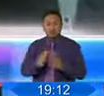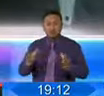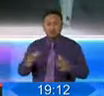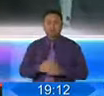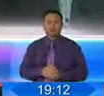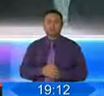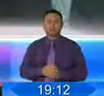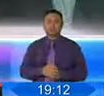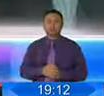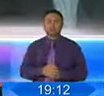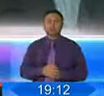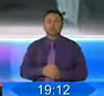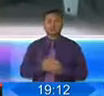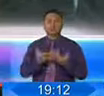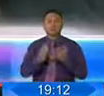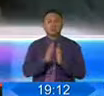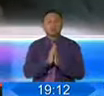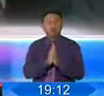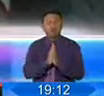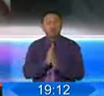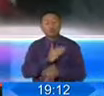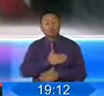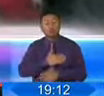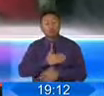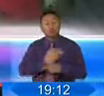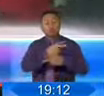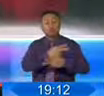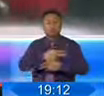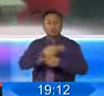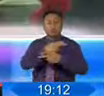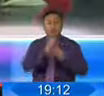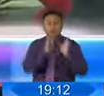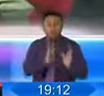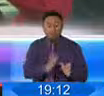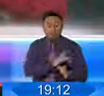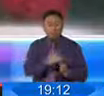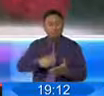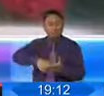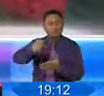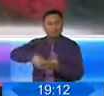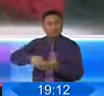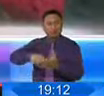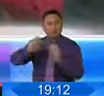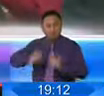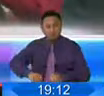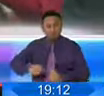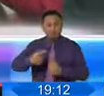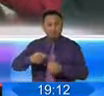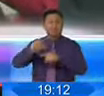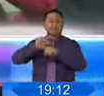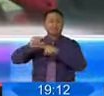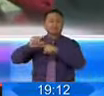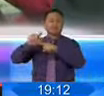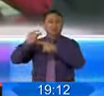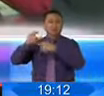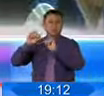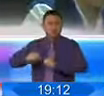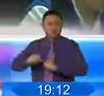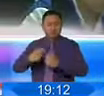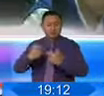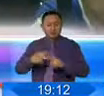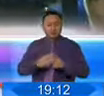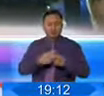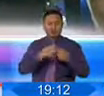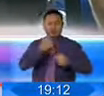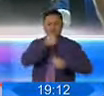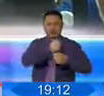comunidad. Pedirles encarecidamente a los señores concejales que firmen para que nos den el crédito para que se abran las obras. A